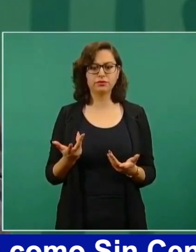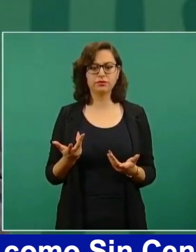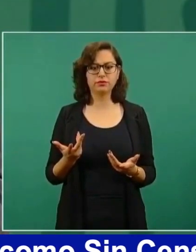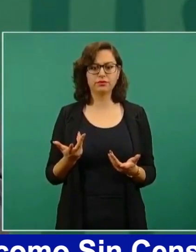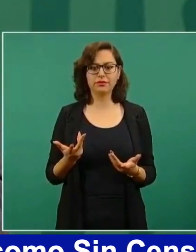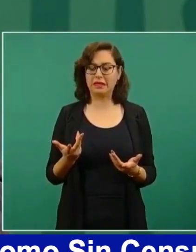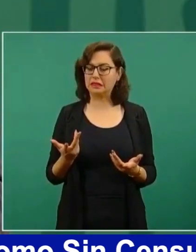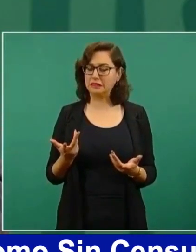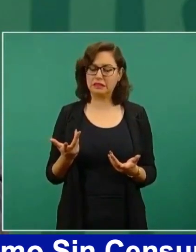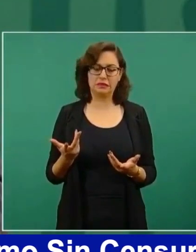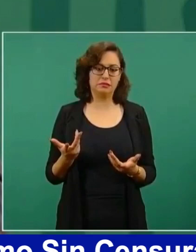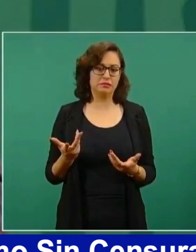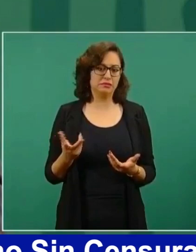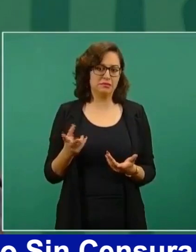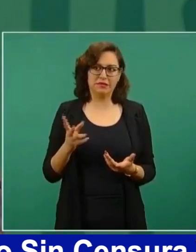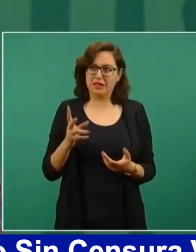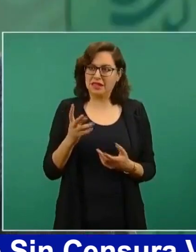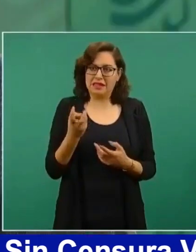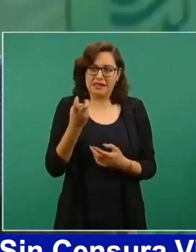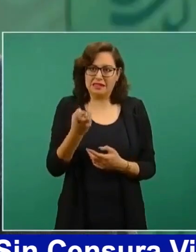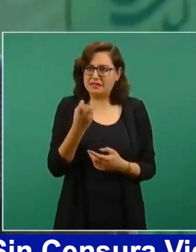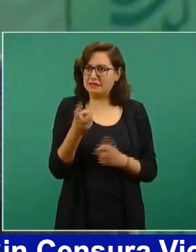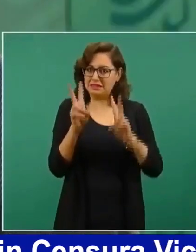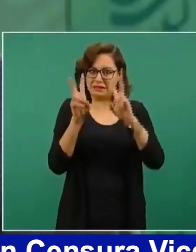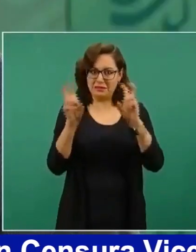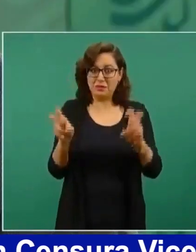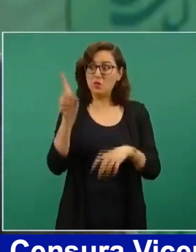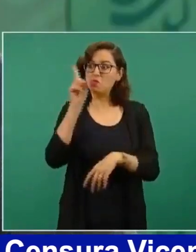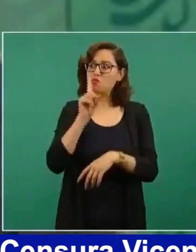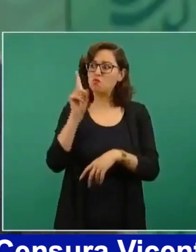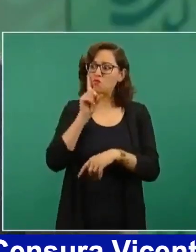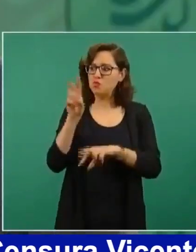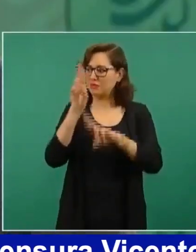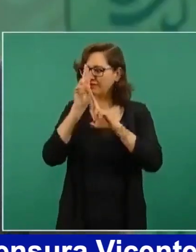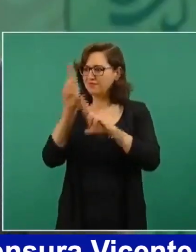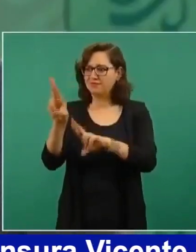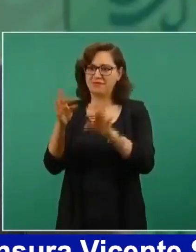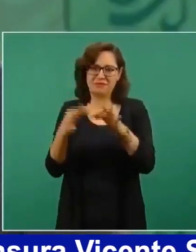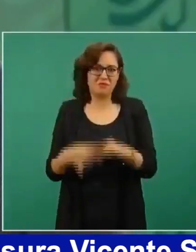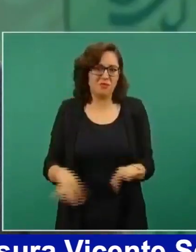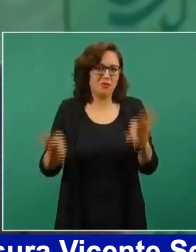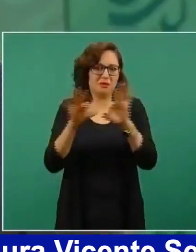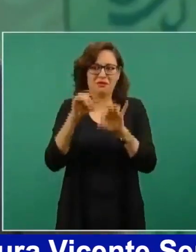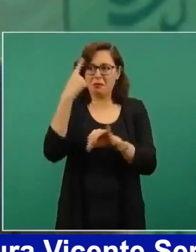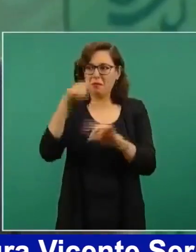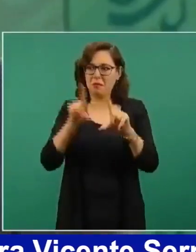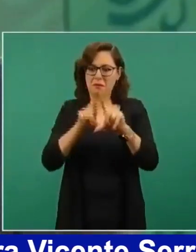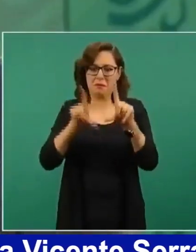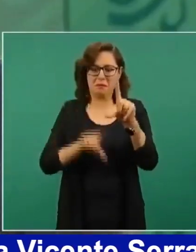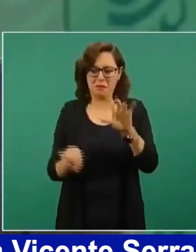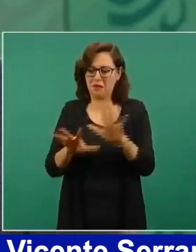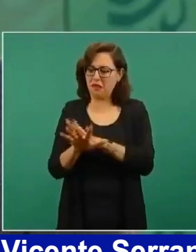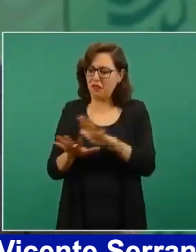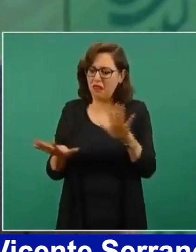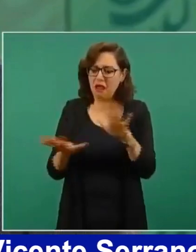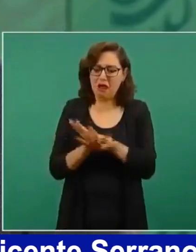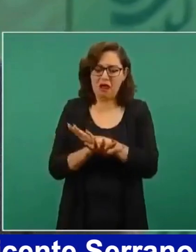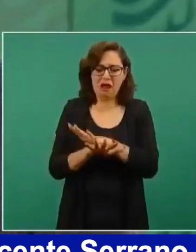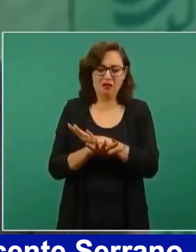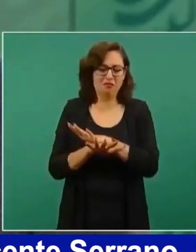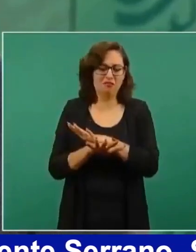consideración básica para la transformación. No se puede llevar a cabo una transformación